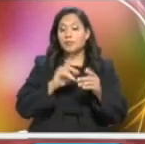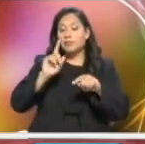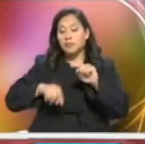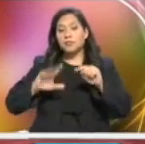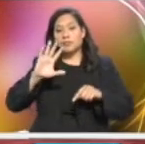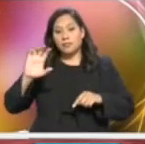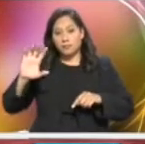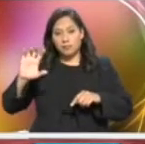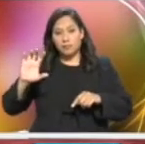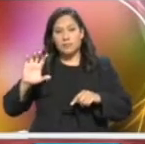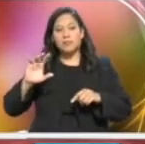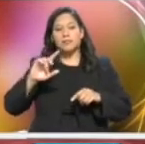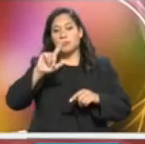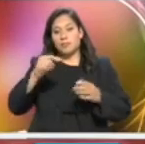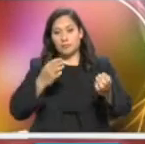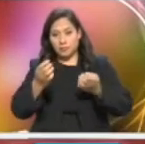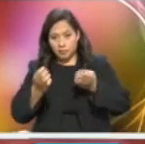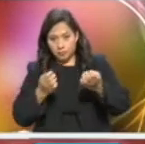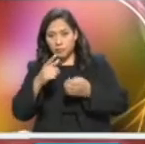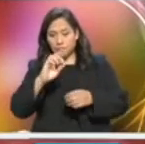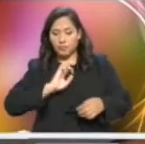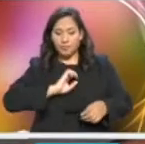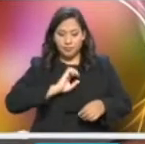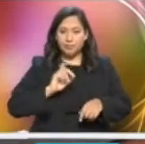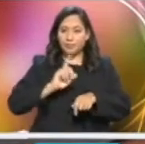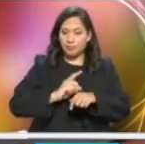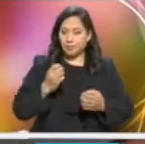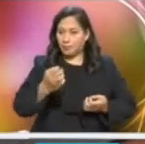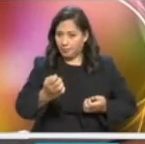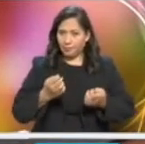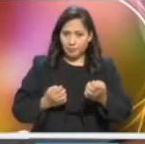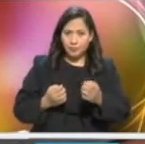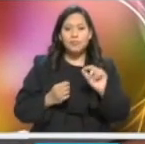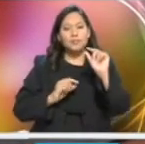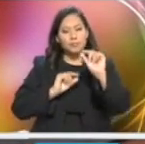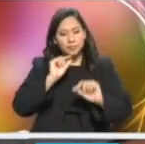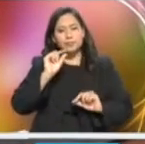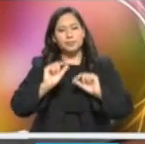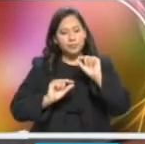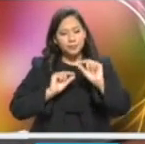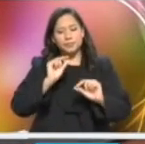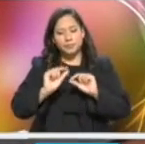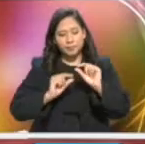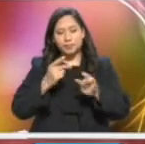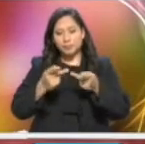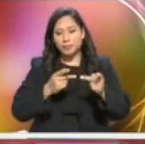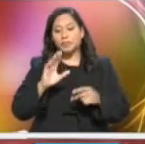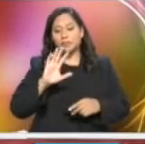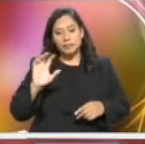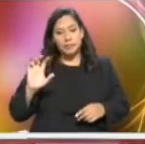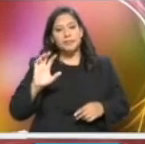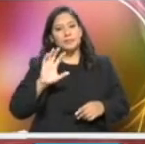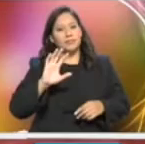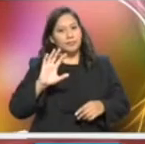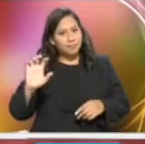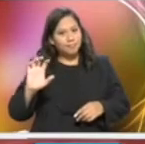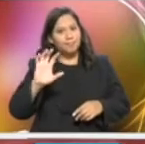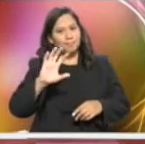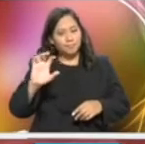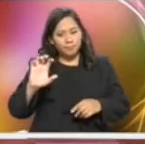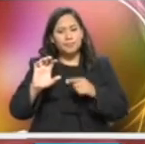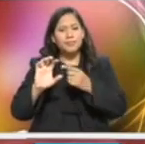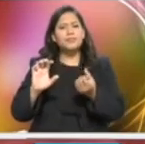del ejercicio, porque vas a entrenar todos los días, poquito a poquito vas a lograr esas 500. Y para saber cuántos